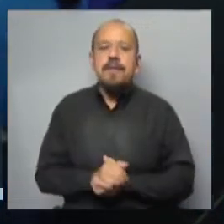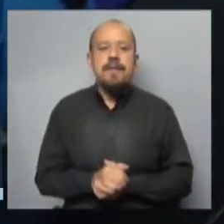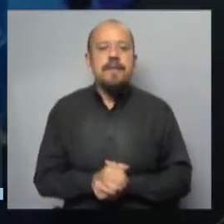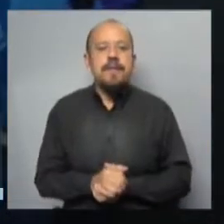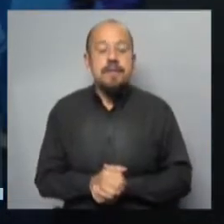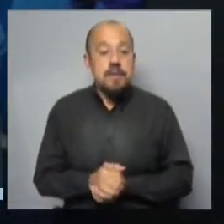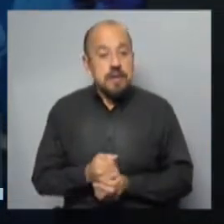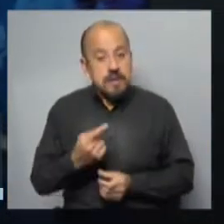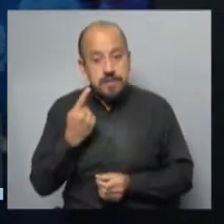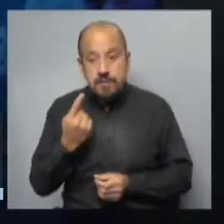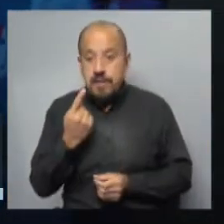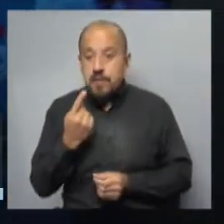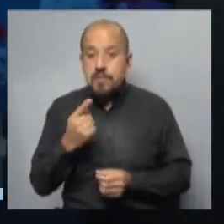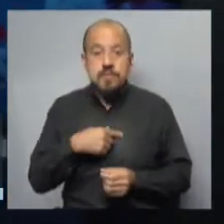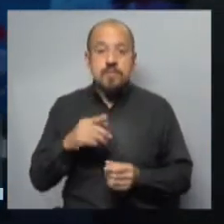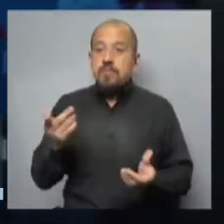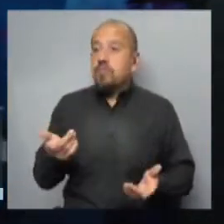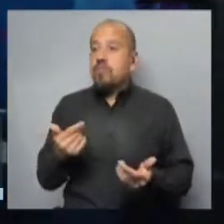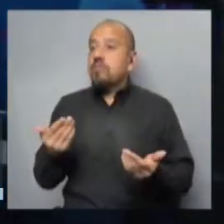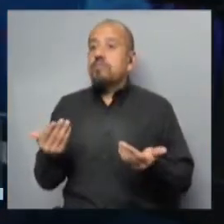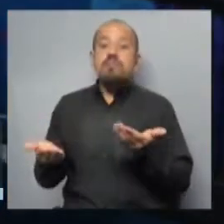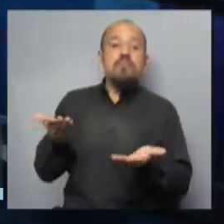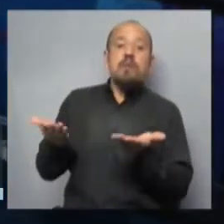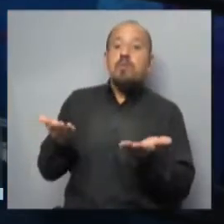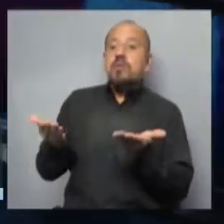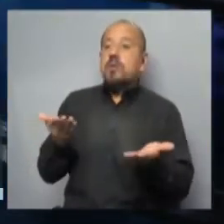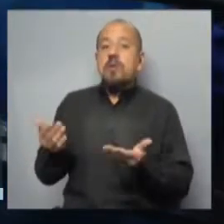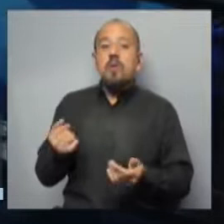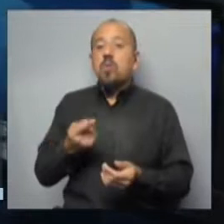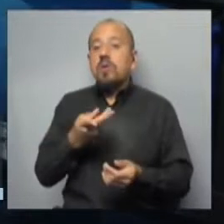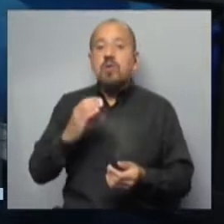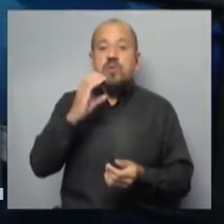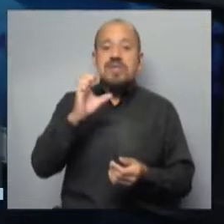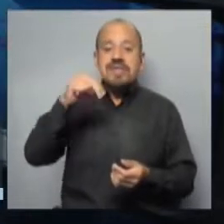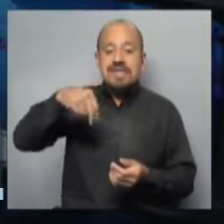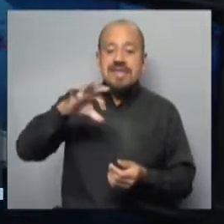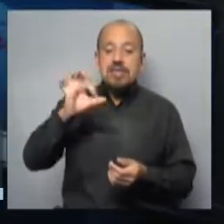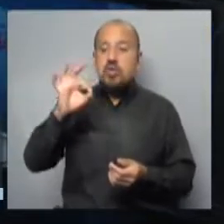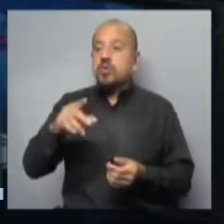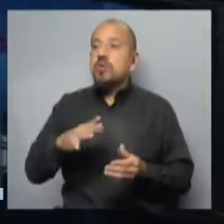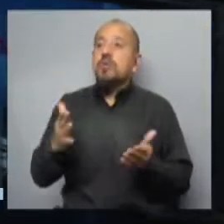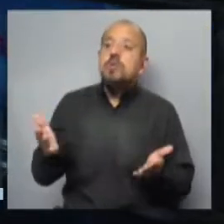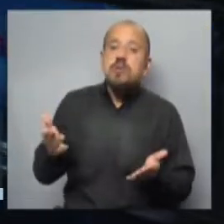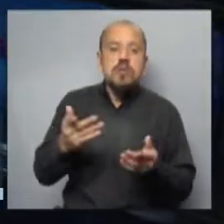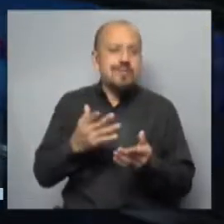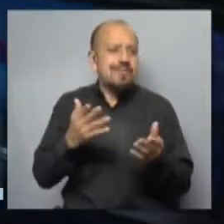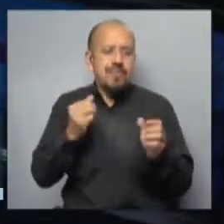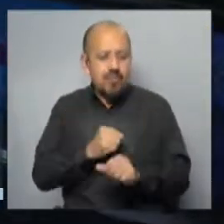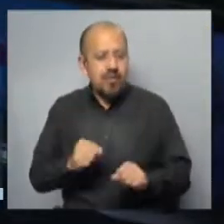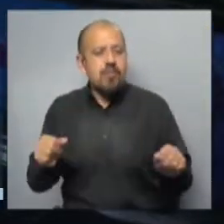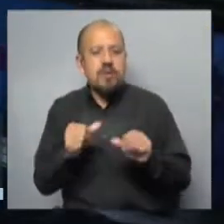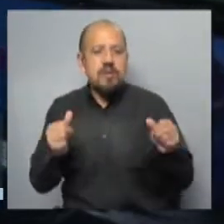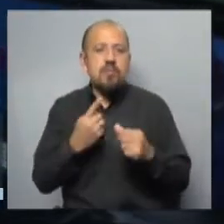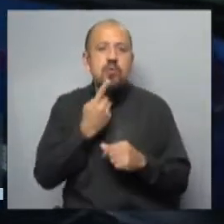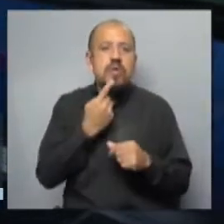primero un censo y porque un censo porque no podemos implementar políticas públicas si no